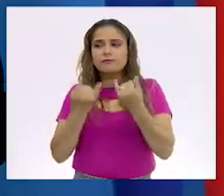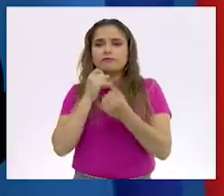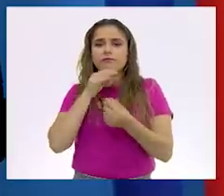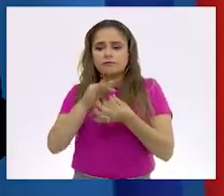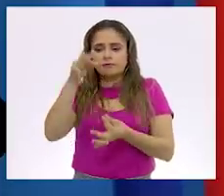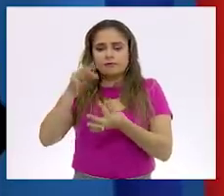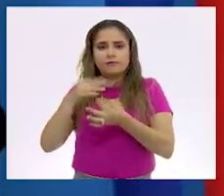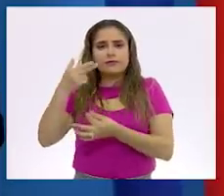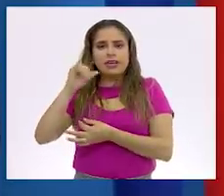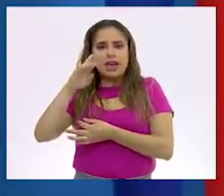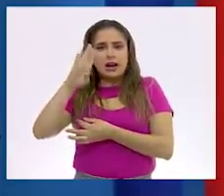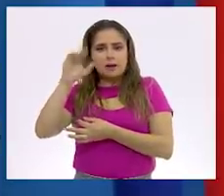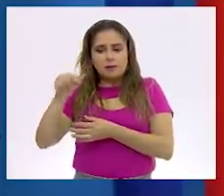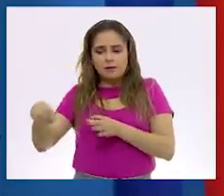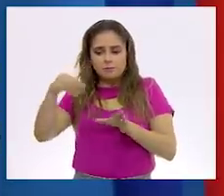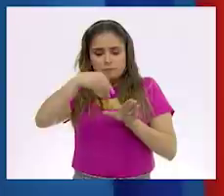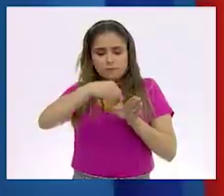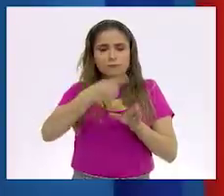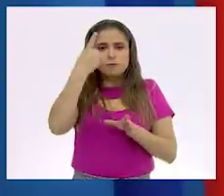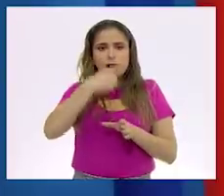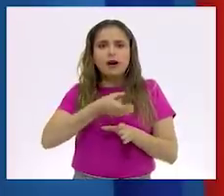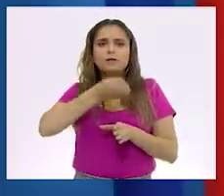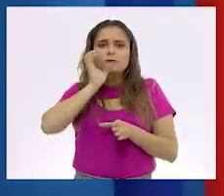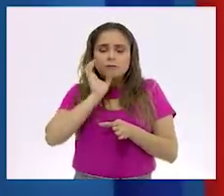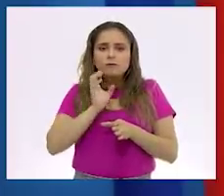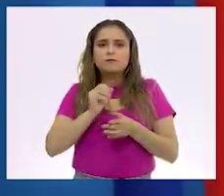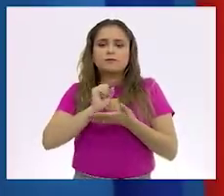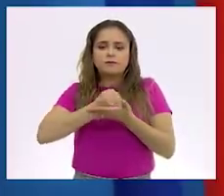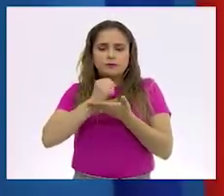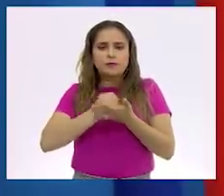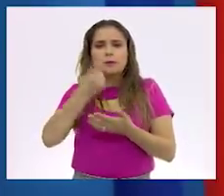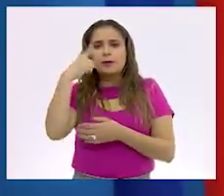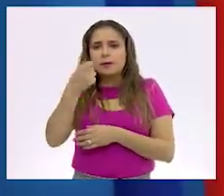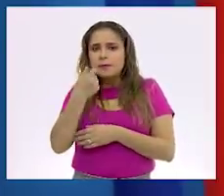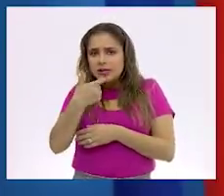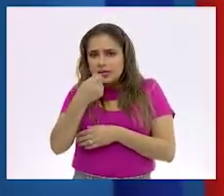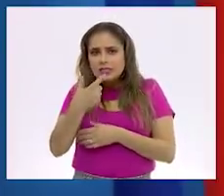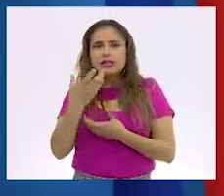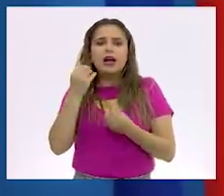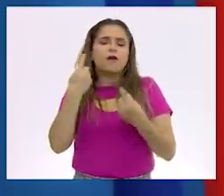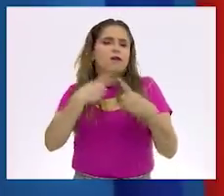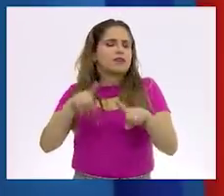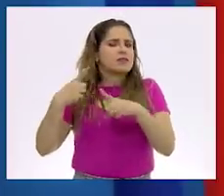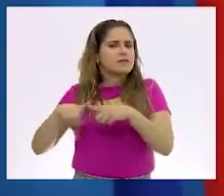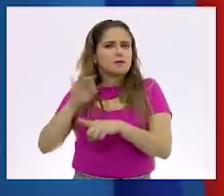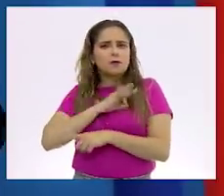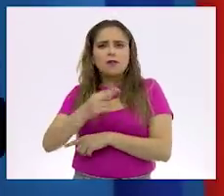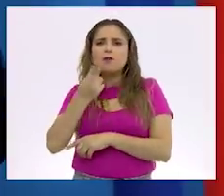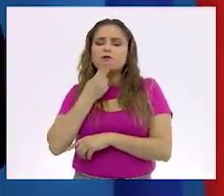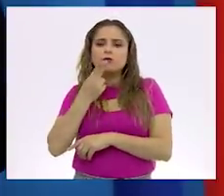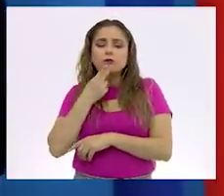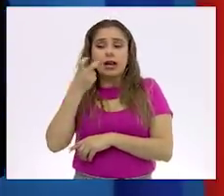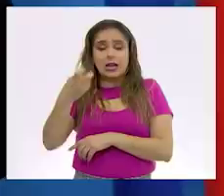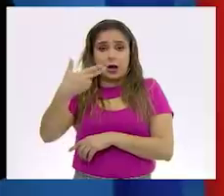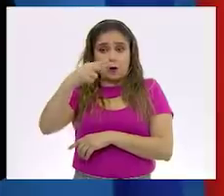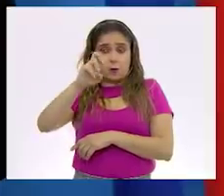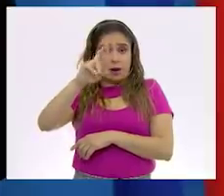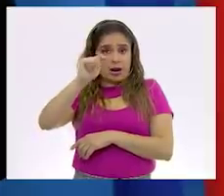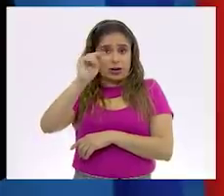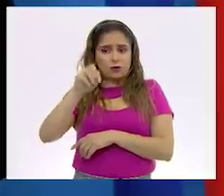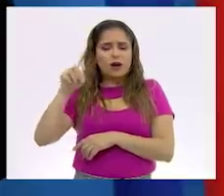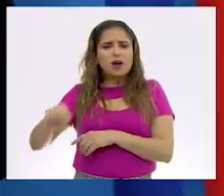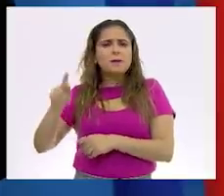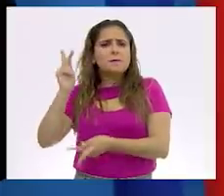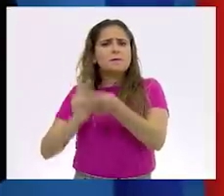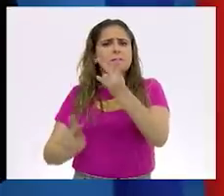que proporcionan alimentos y condimentos, medicinas y material de construcción. En los huertos se pueden cultivar plantas